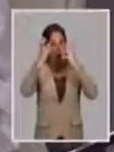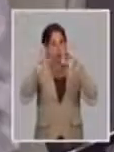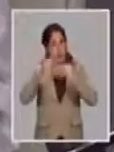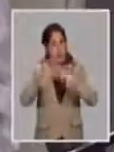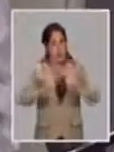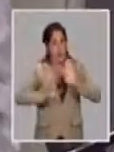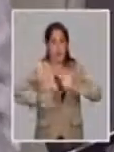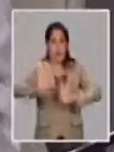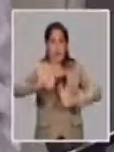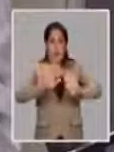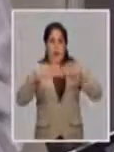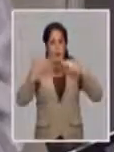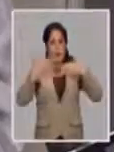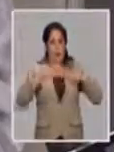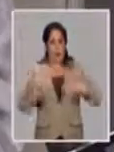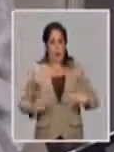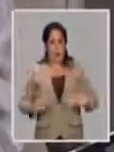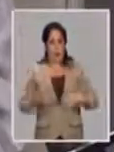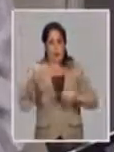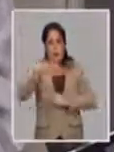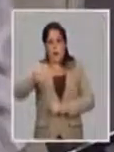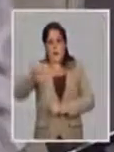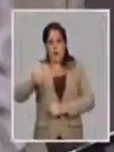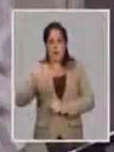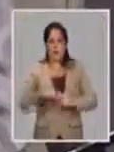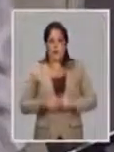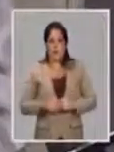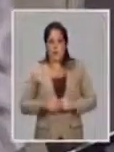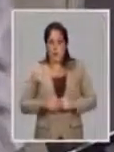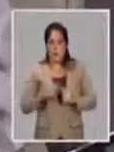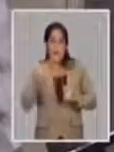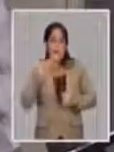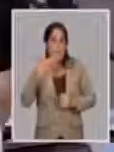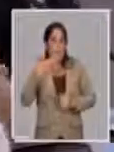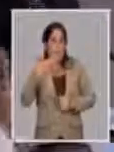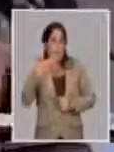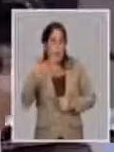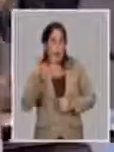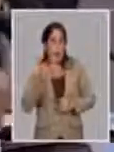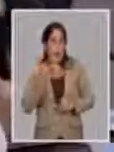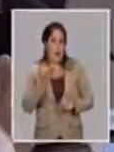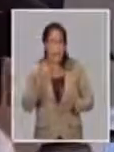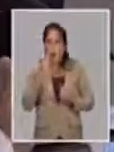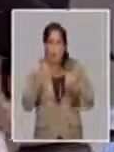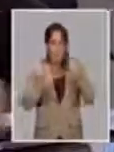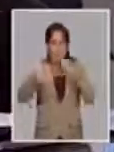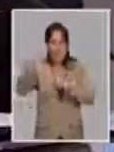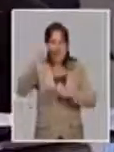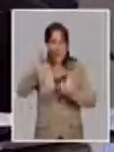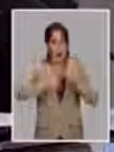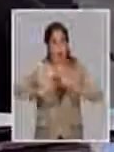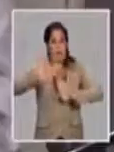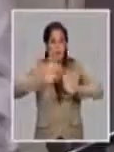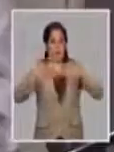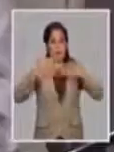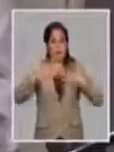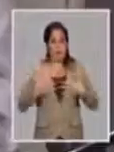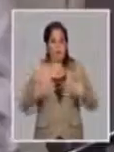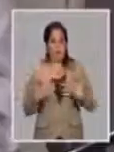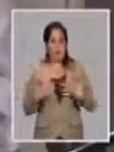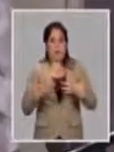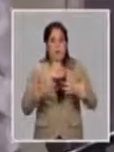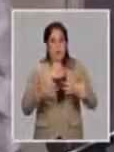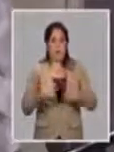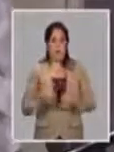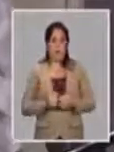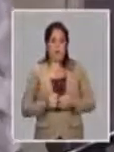los resultados de inmunogenicidad, que digamos es la mayor expectativa, el valor fundamental de la fase 2, ¿no? expectativa de